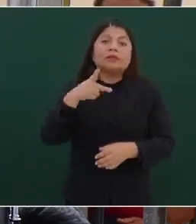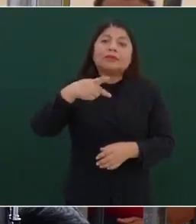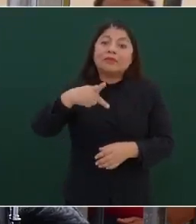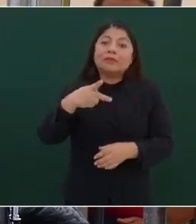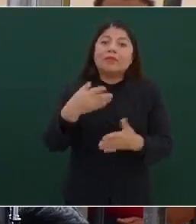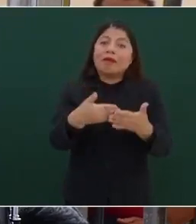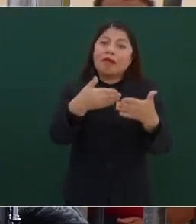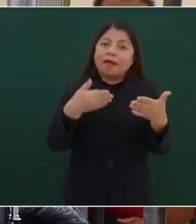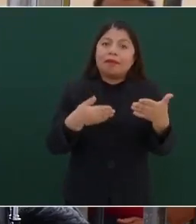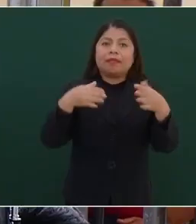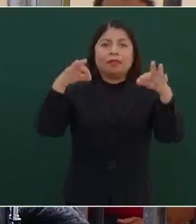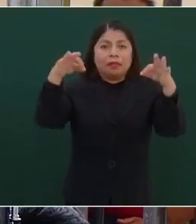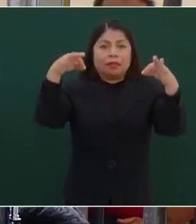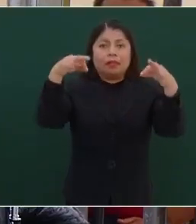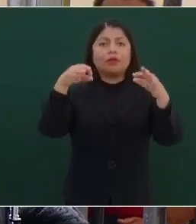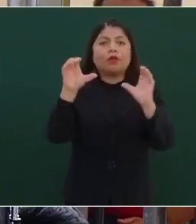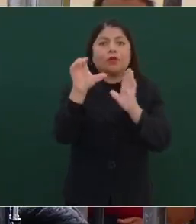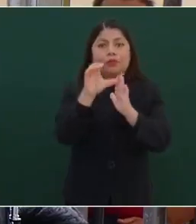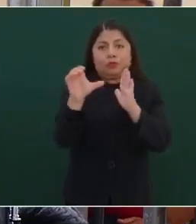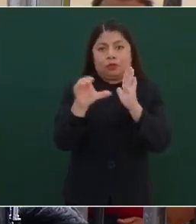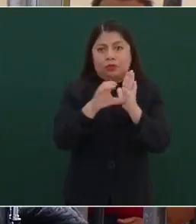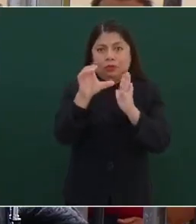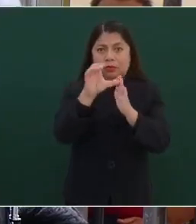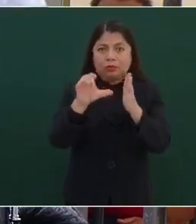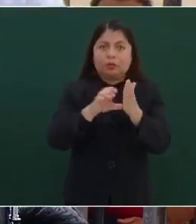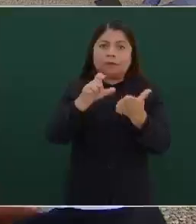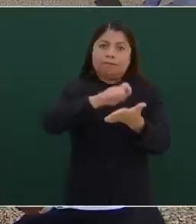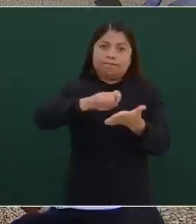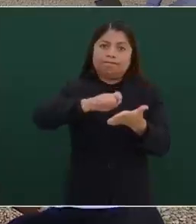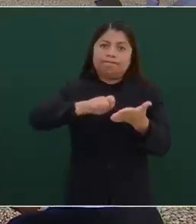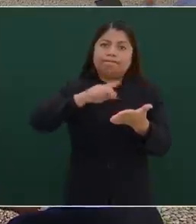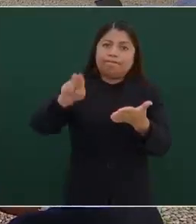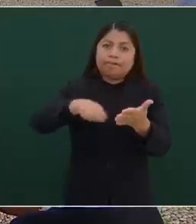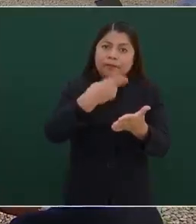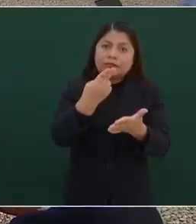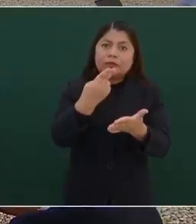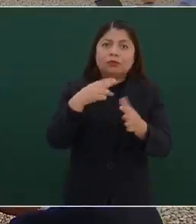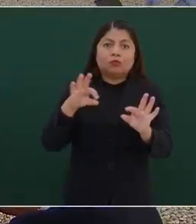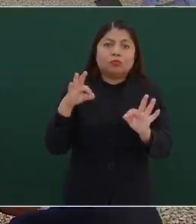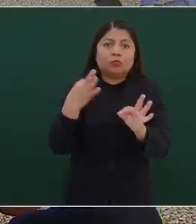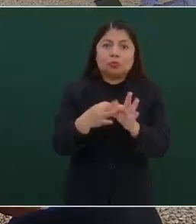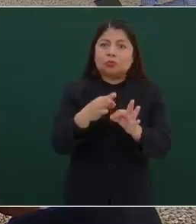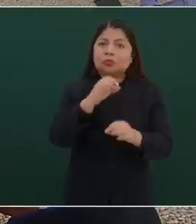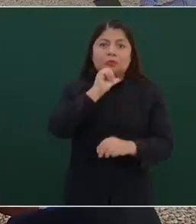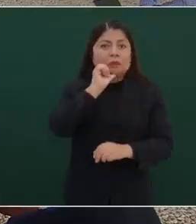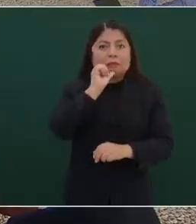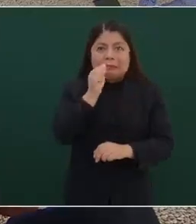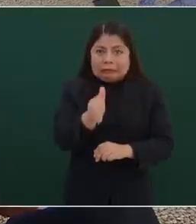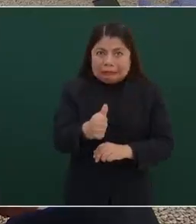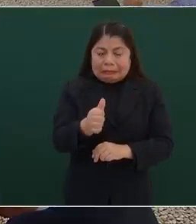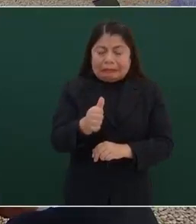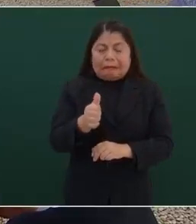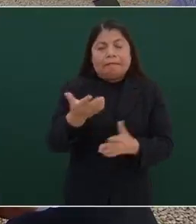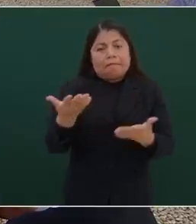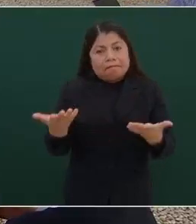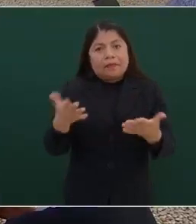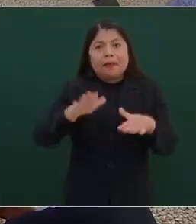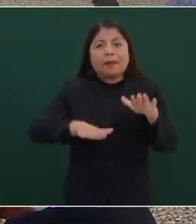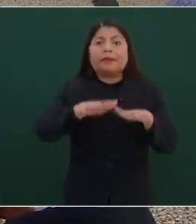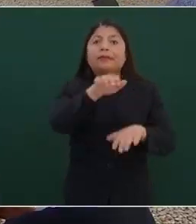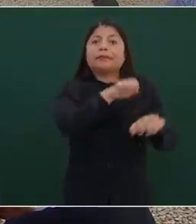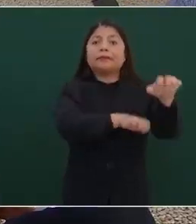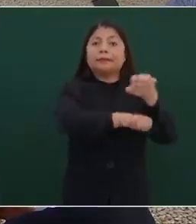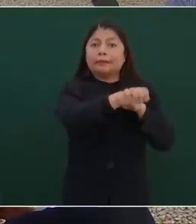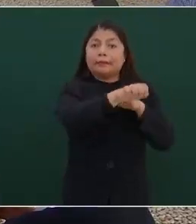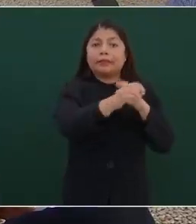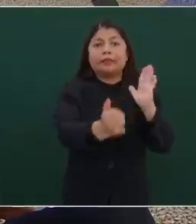con los subcontratos realmente, ¿no? Digo, me viene a veces a la mente, a veces como cuando eres un agente inmobiliario, no, dentro del